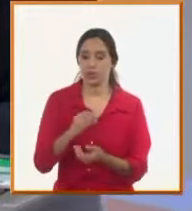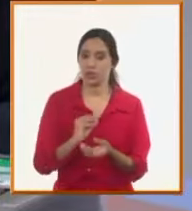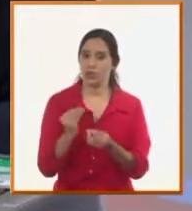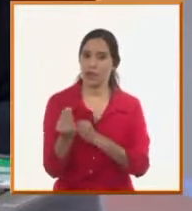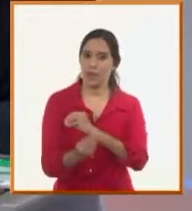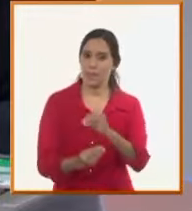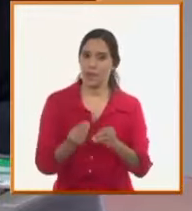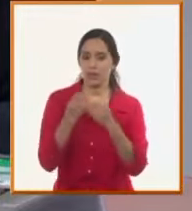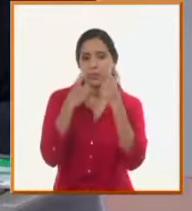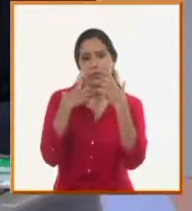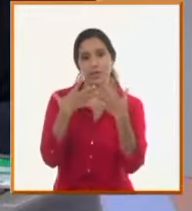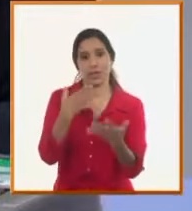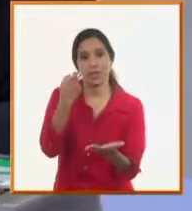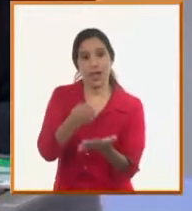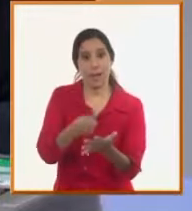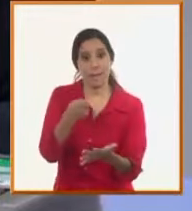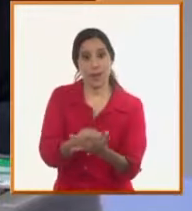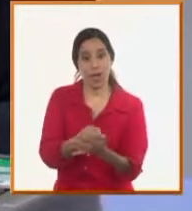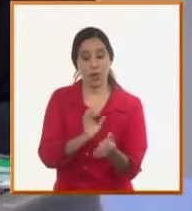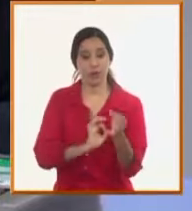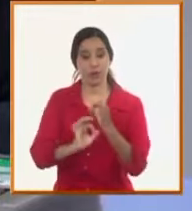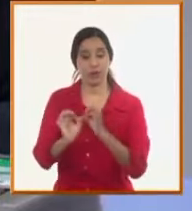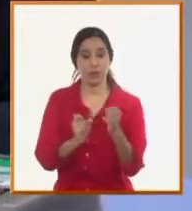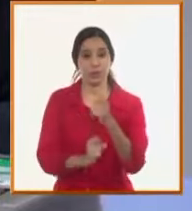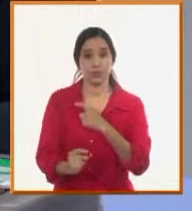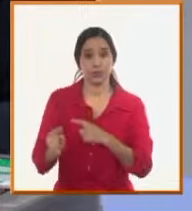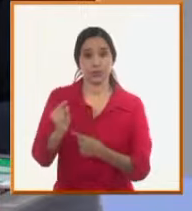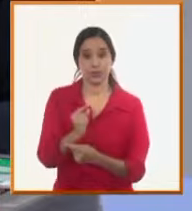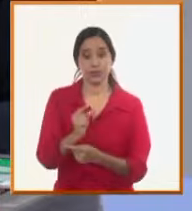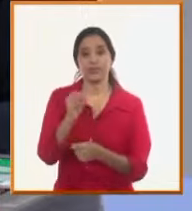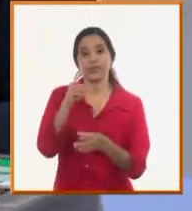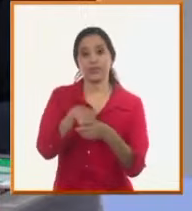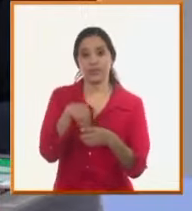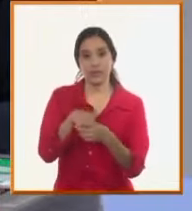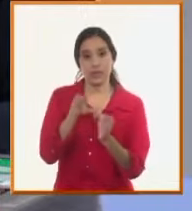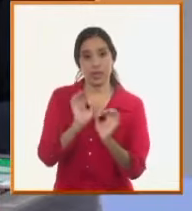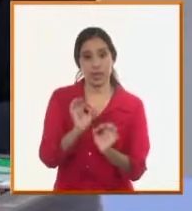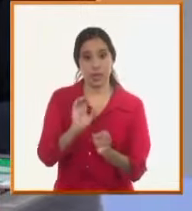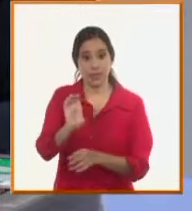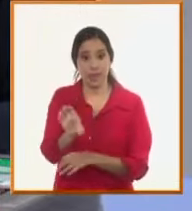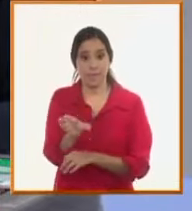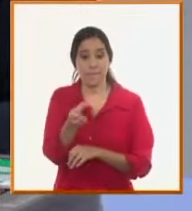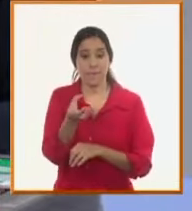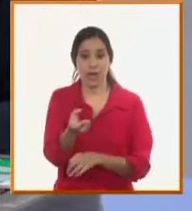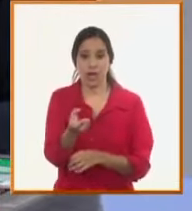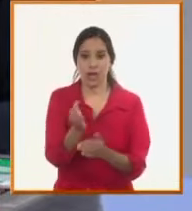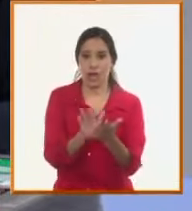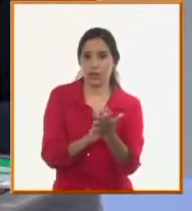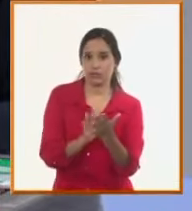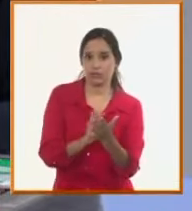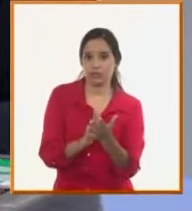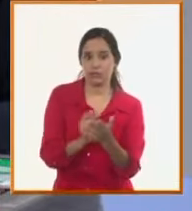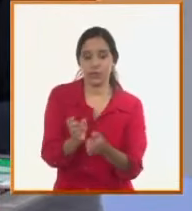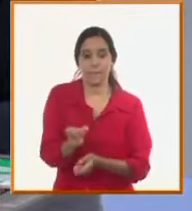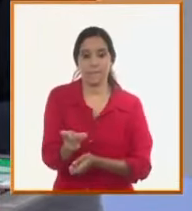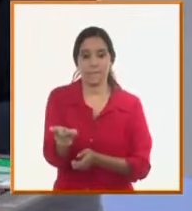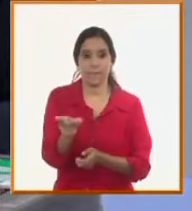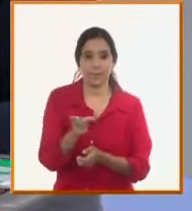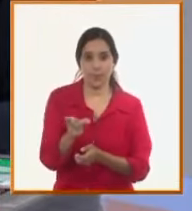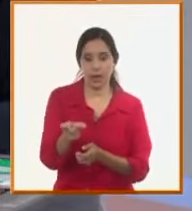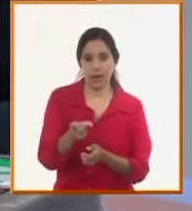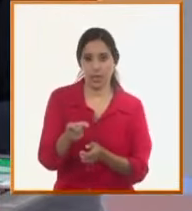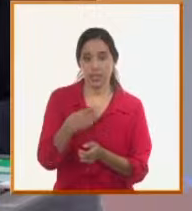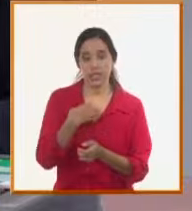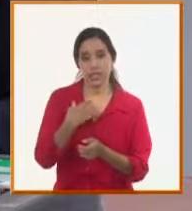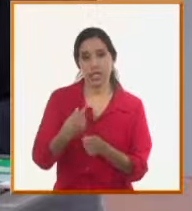cuenta del asegurado, o sea, en las propias cuentas bancarias, digitales, tarjetas magnéticas que tengan